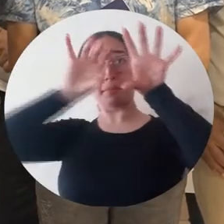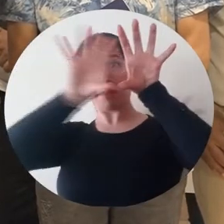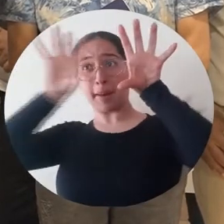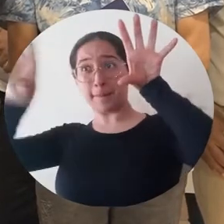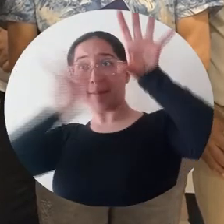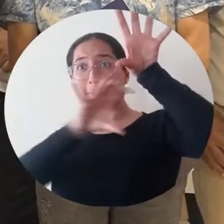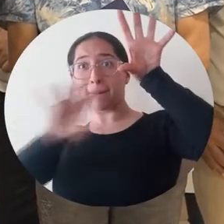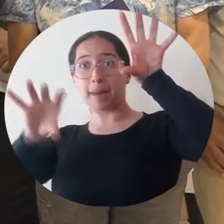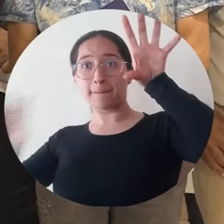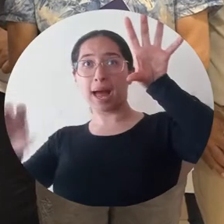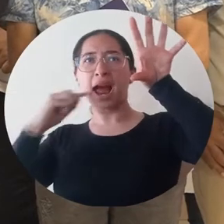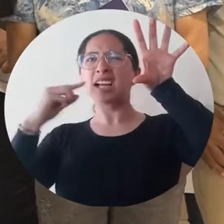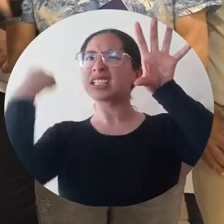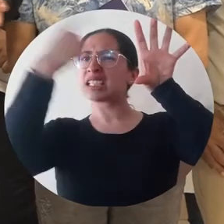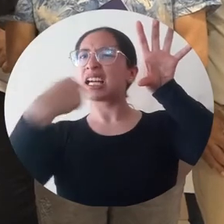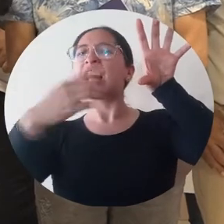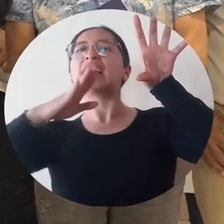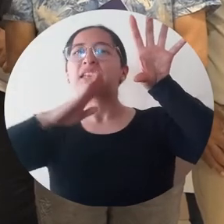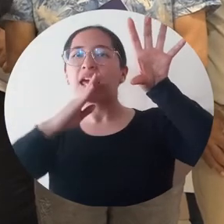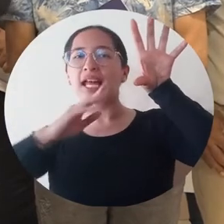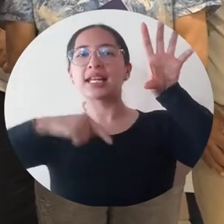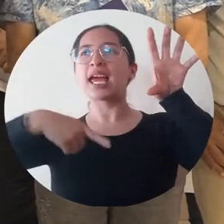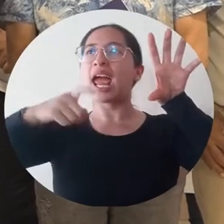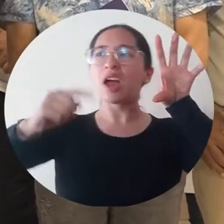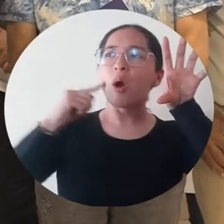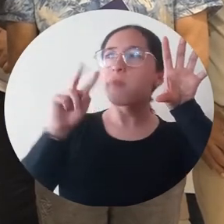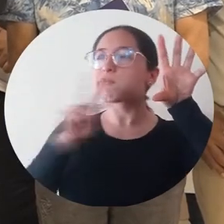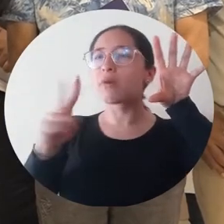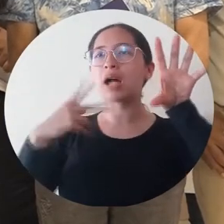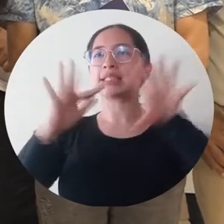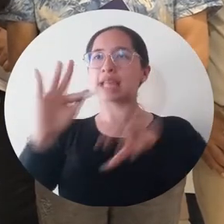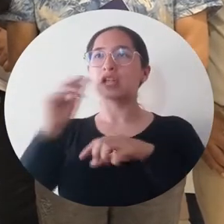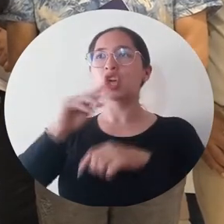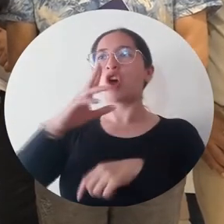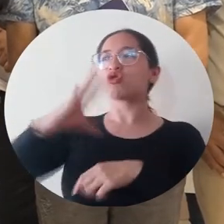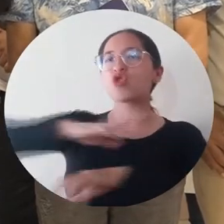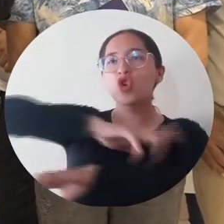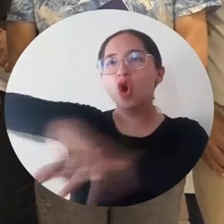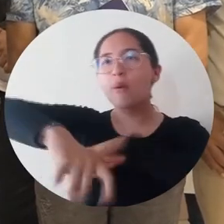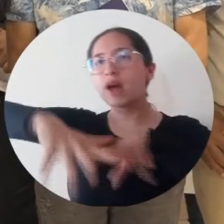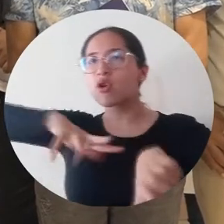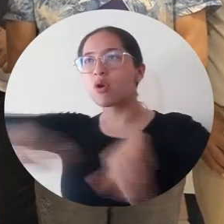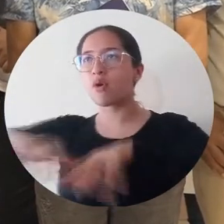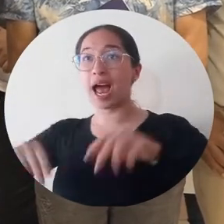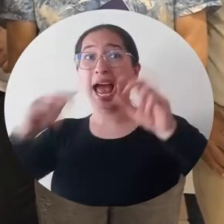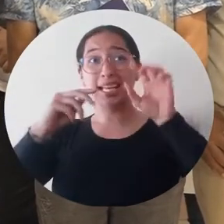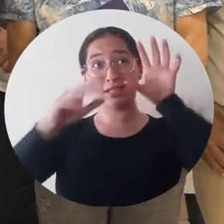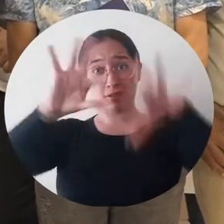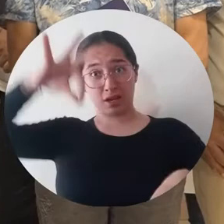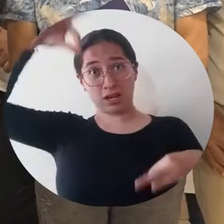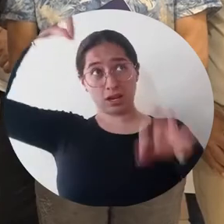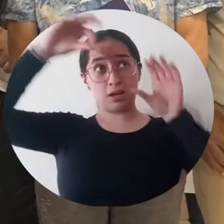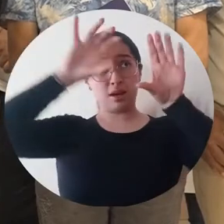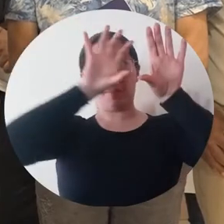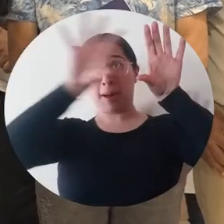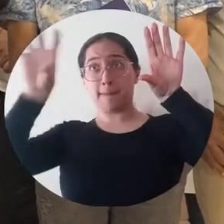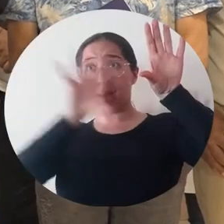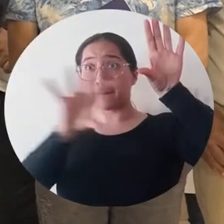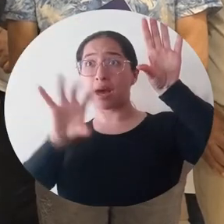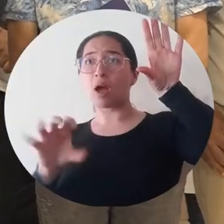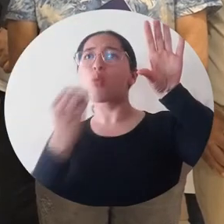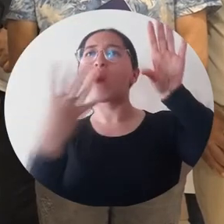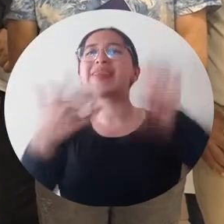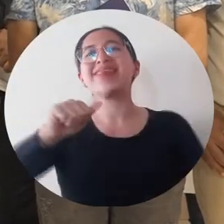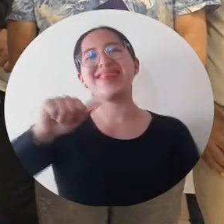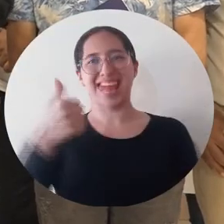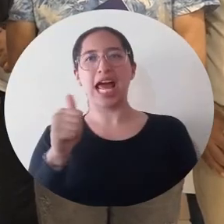nuestra Policía Metropolitana. Por eso hoy hemos hecho público el cartel de las siluetas de 10 de las personas que hasta el